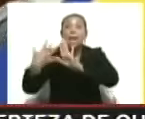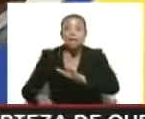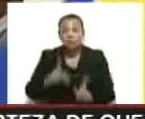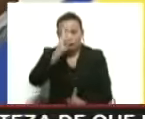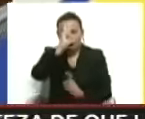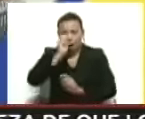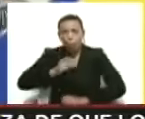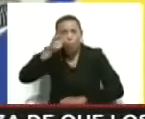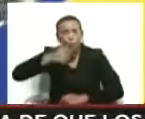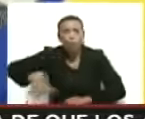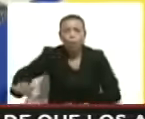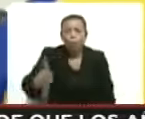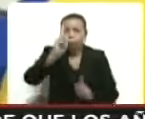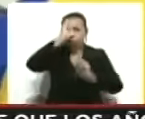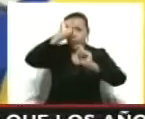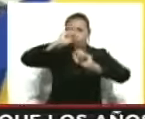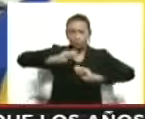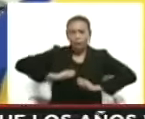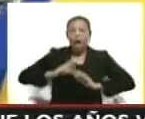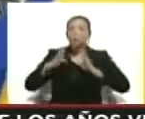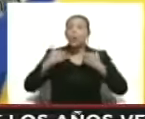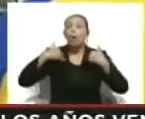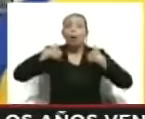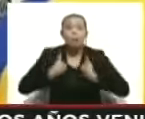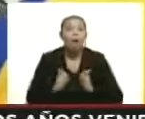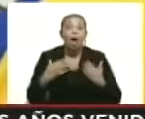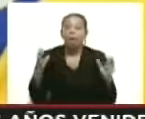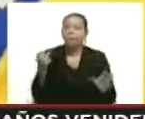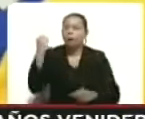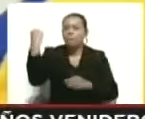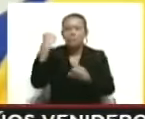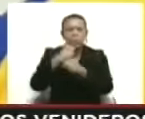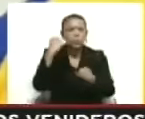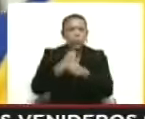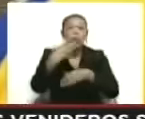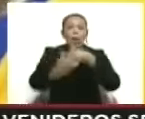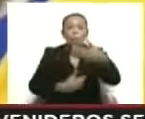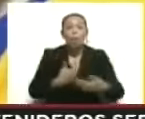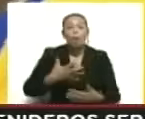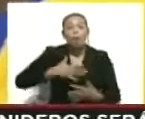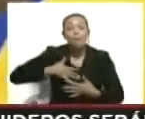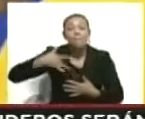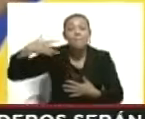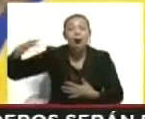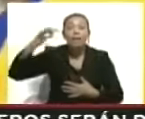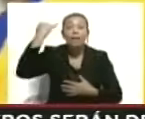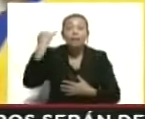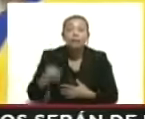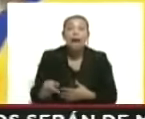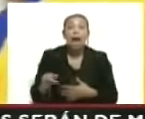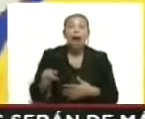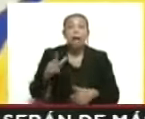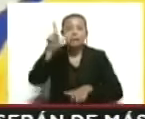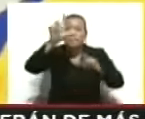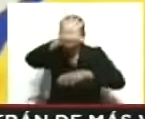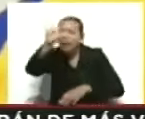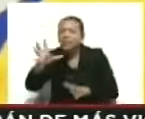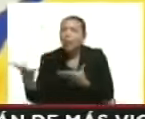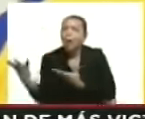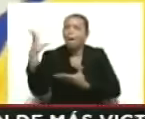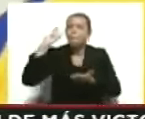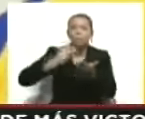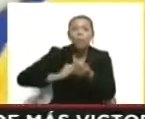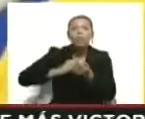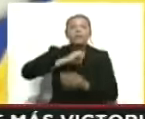orden del pueblo de Venezuela a no dar descanso a nuestro brazo ni reposo a nuestra alma, hasta que esas tierras que le pertenecen